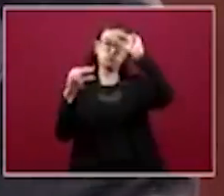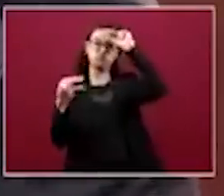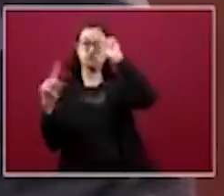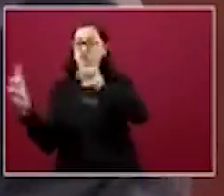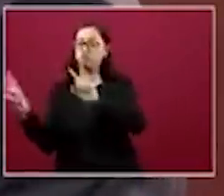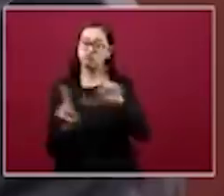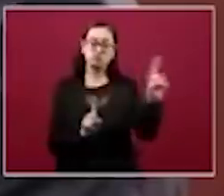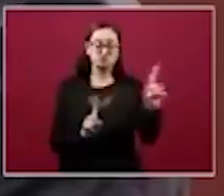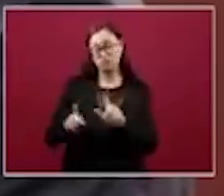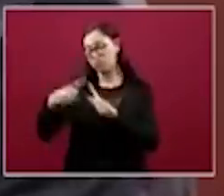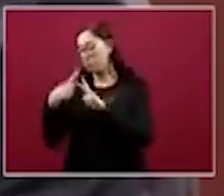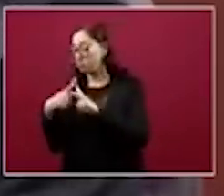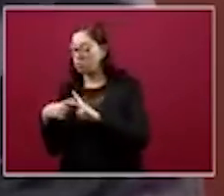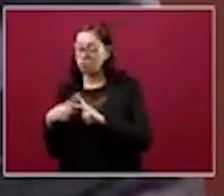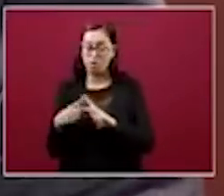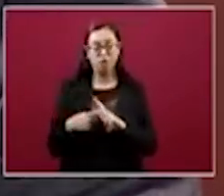con sus fórmulas